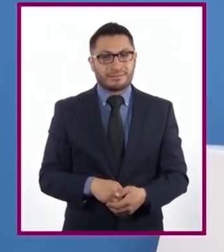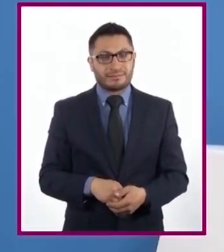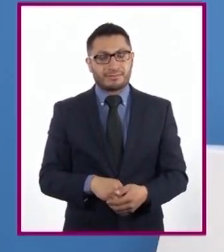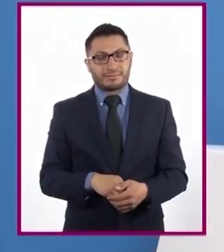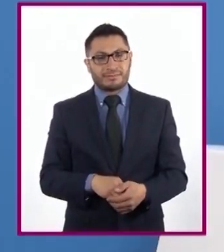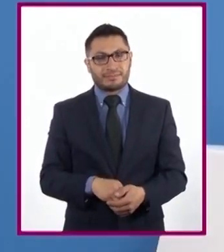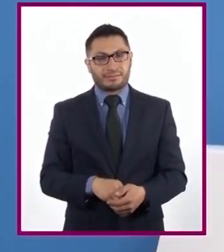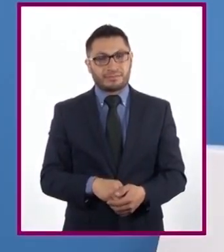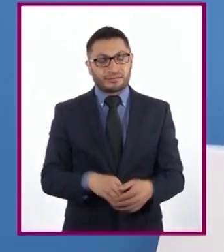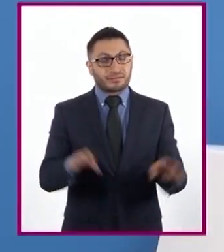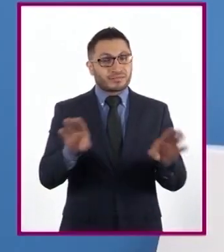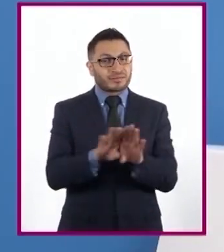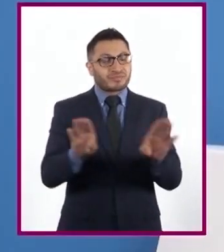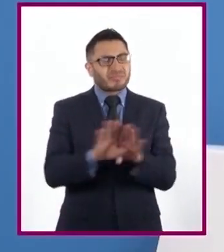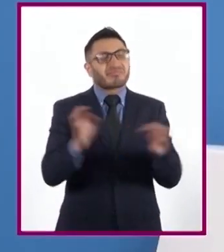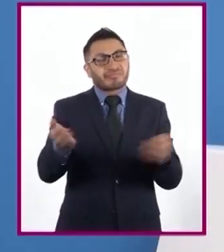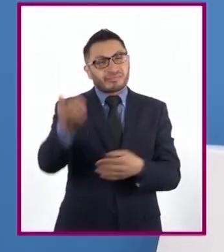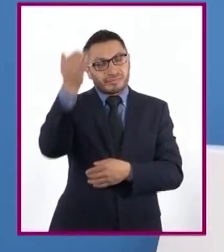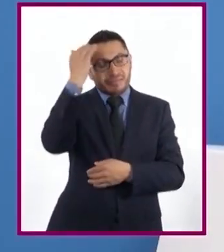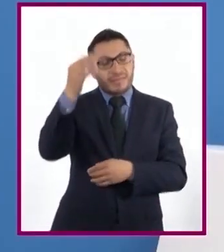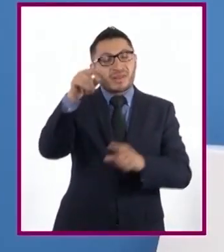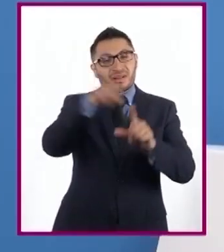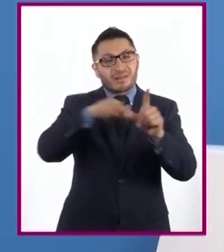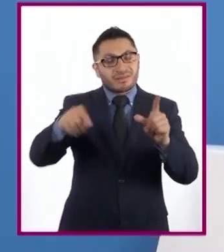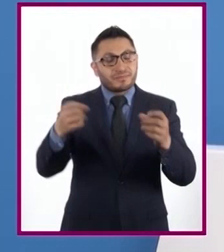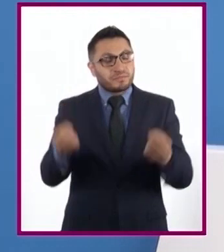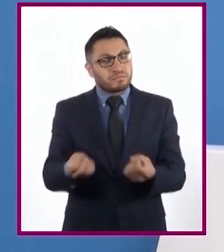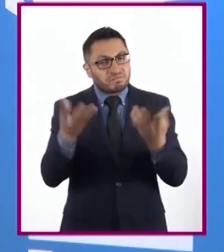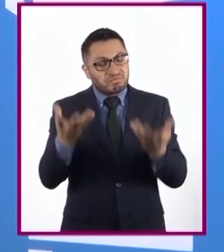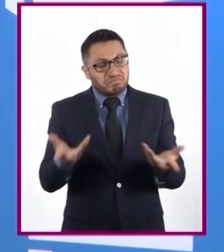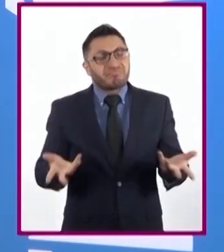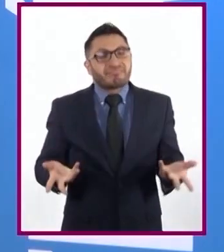¿De qué manera podríamos conocer la medida de estos ángulos?